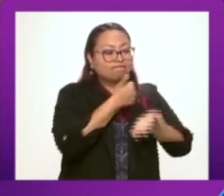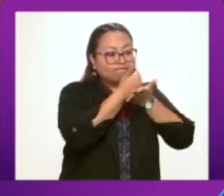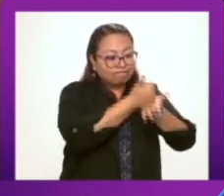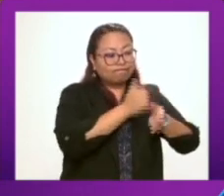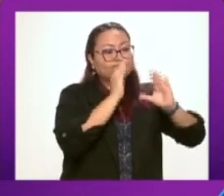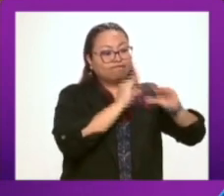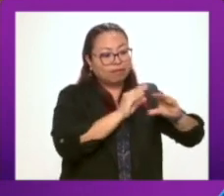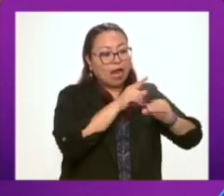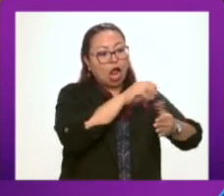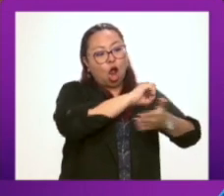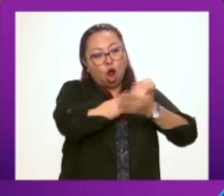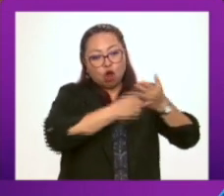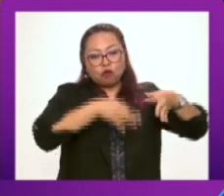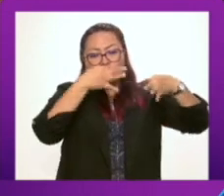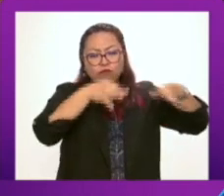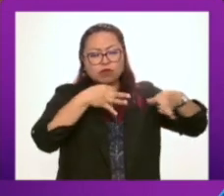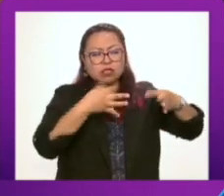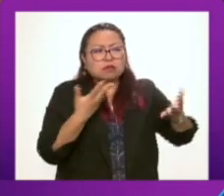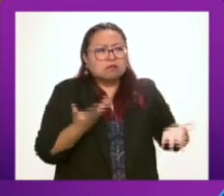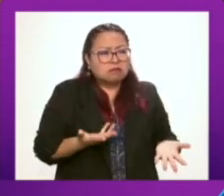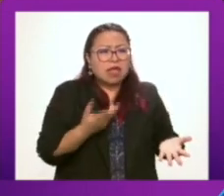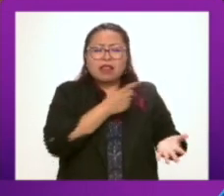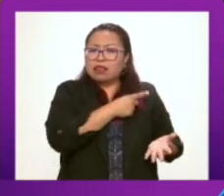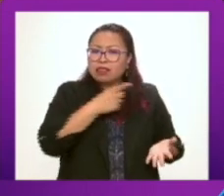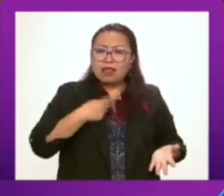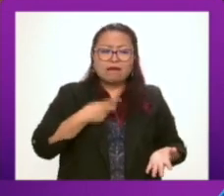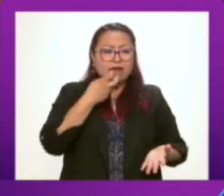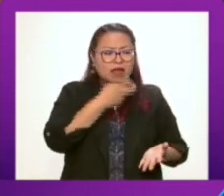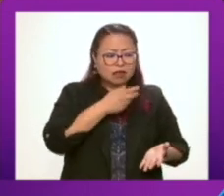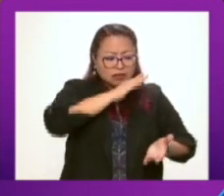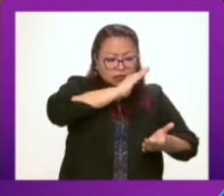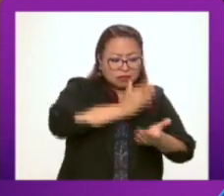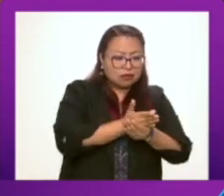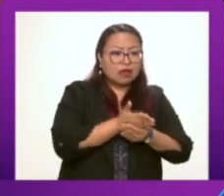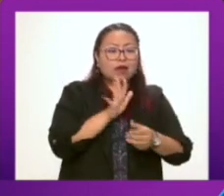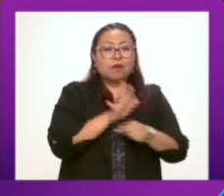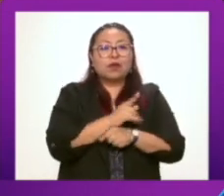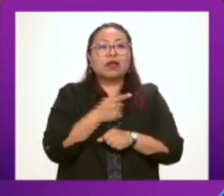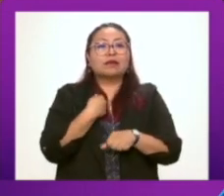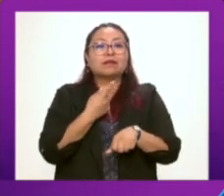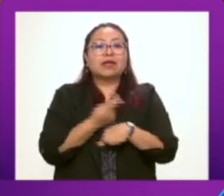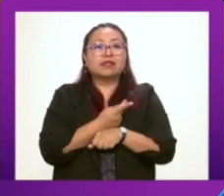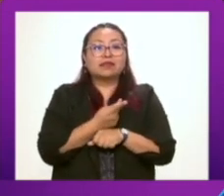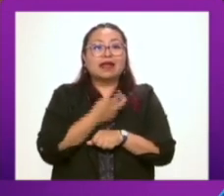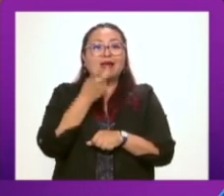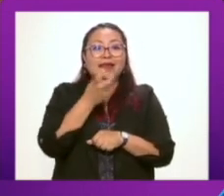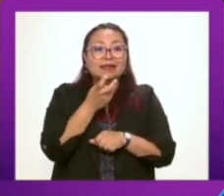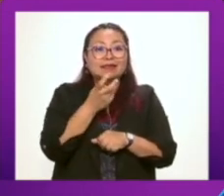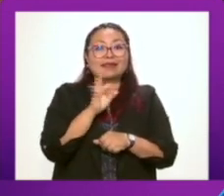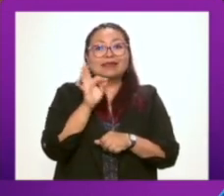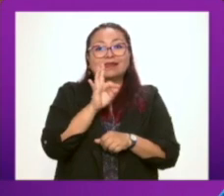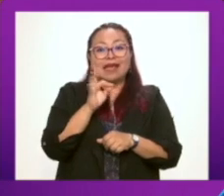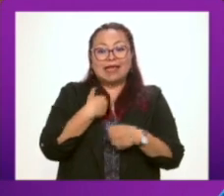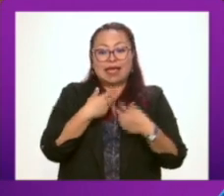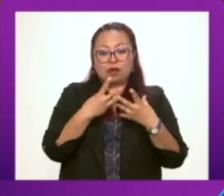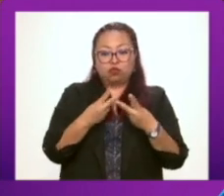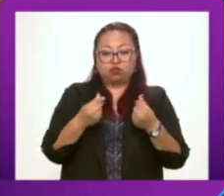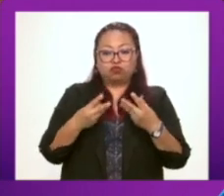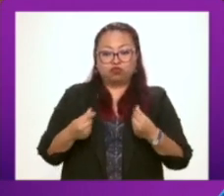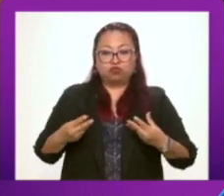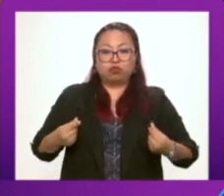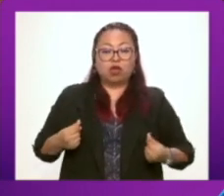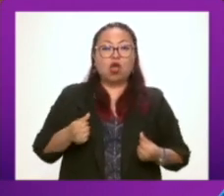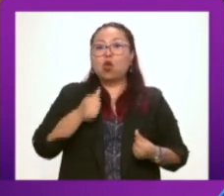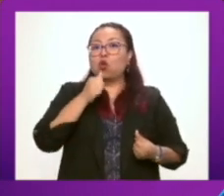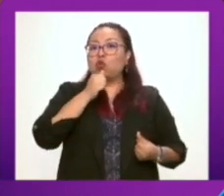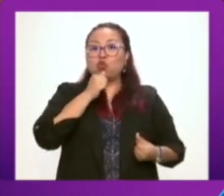oficios que desde mi punto de vista deben ser reservados porque se encuentra en una etapa de solventación y que no se